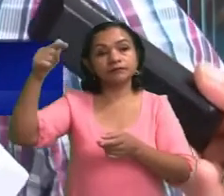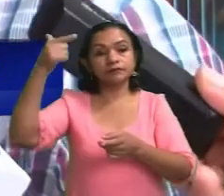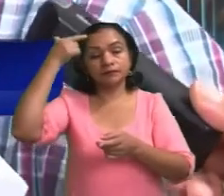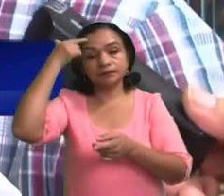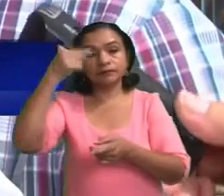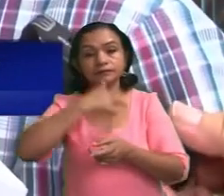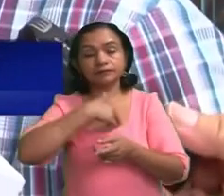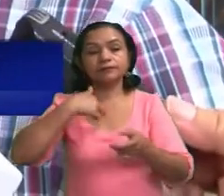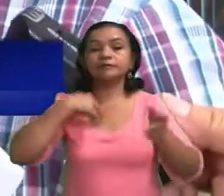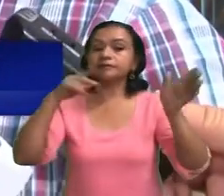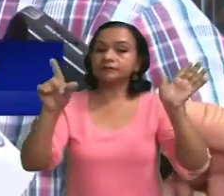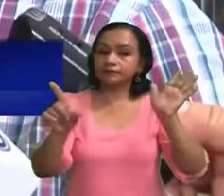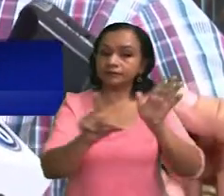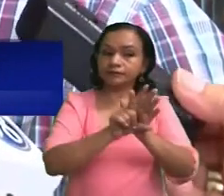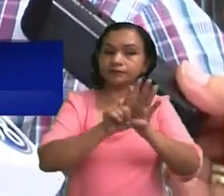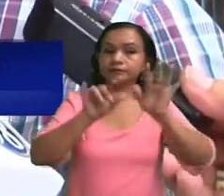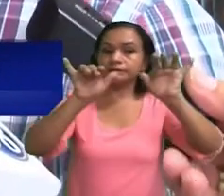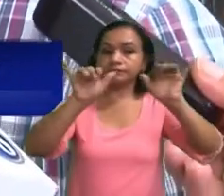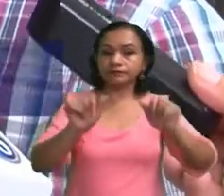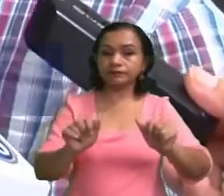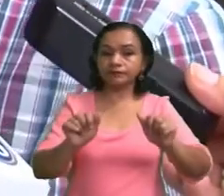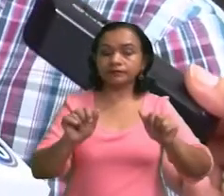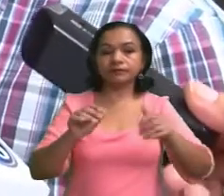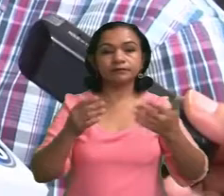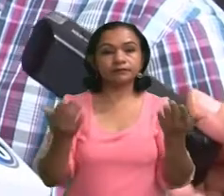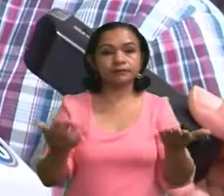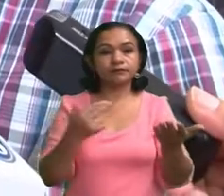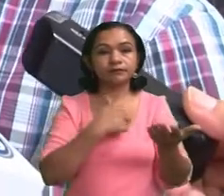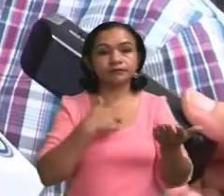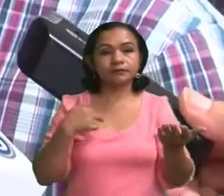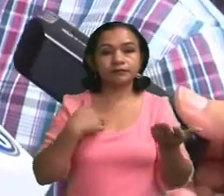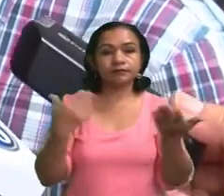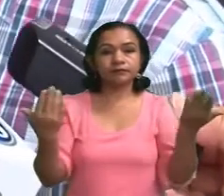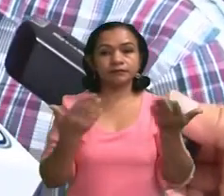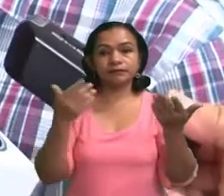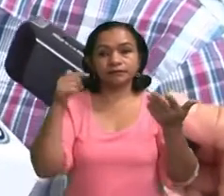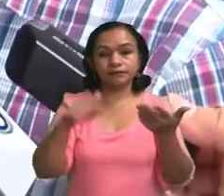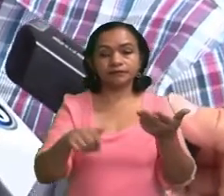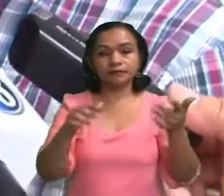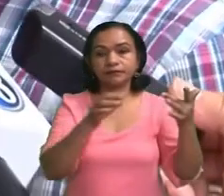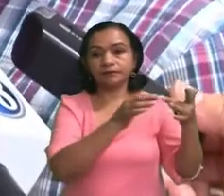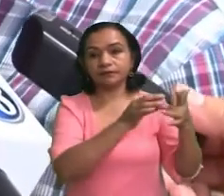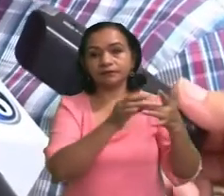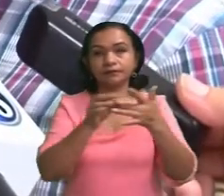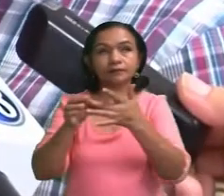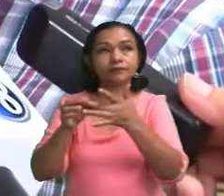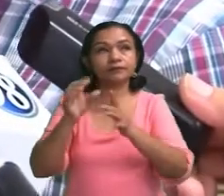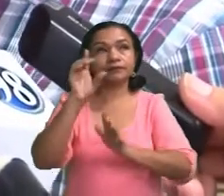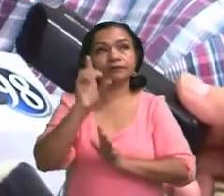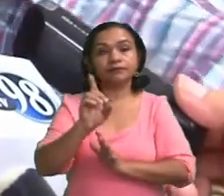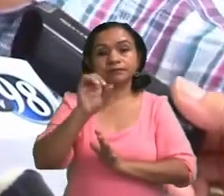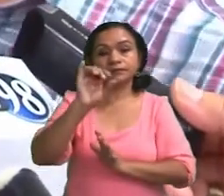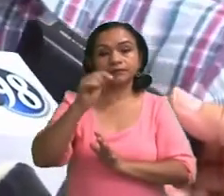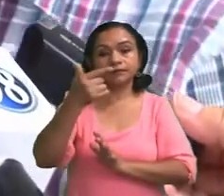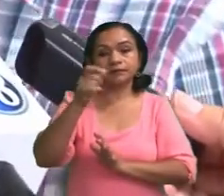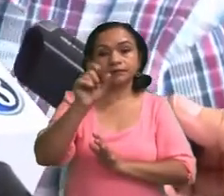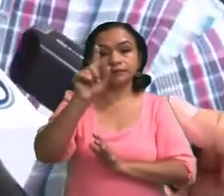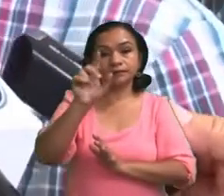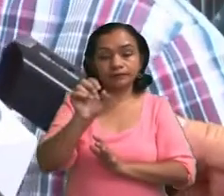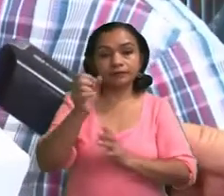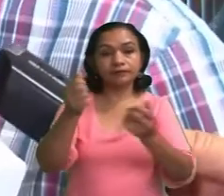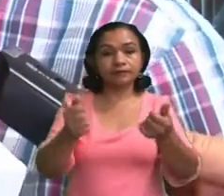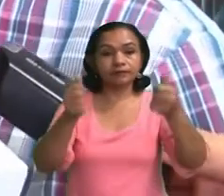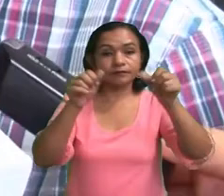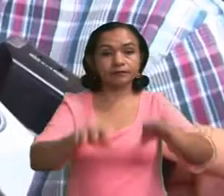convertido en ley. Y como en este caso particular el digesto fue aprobado ya